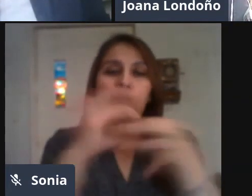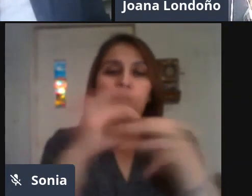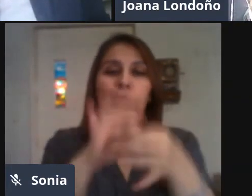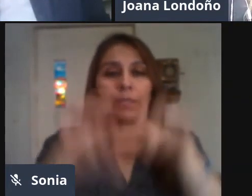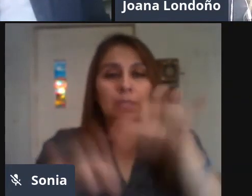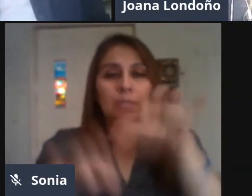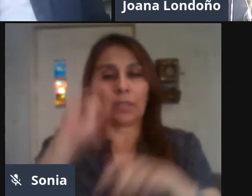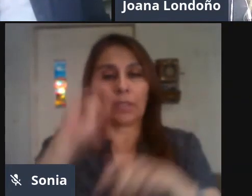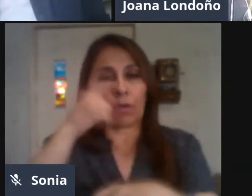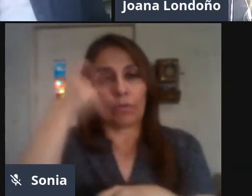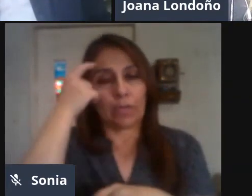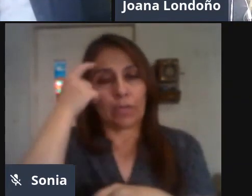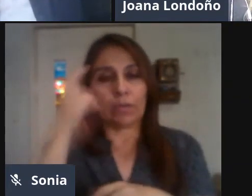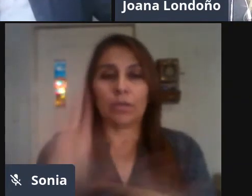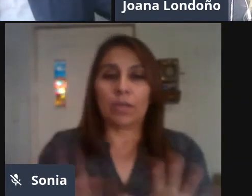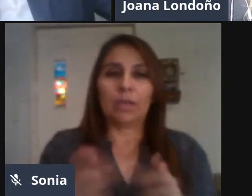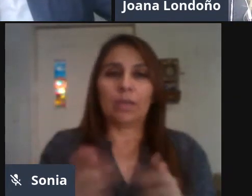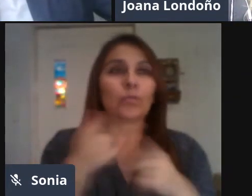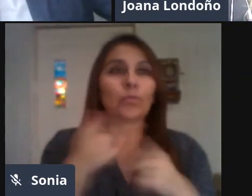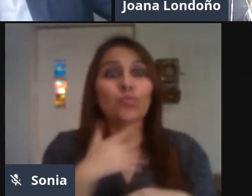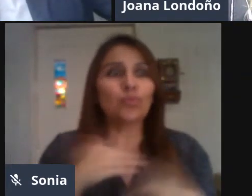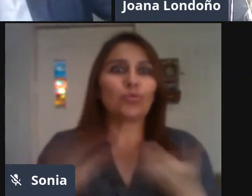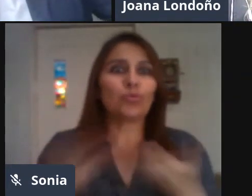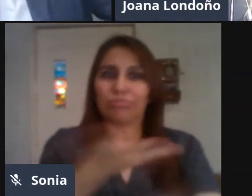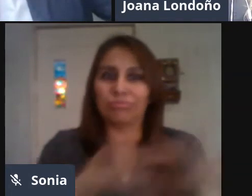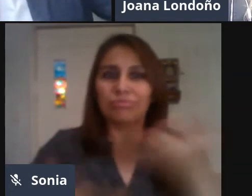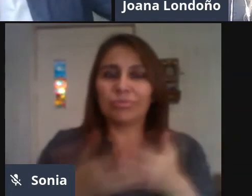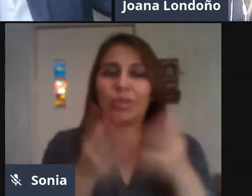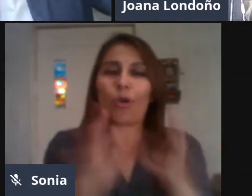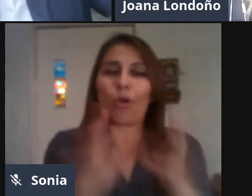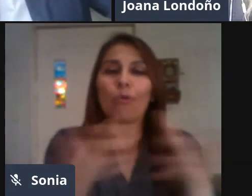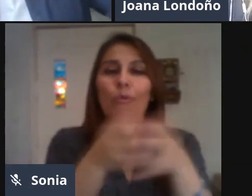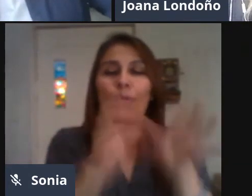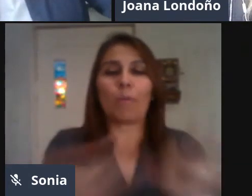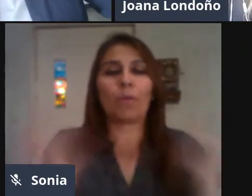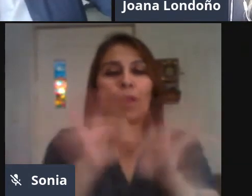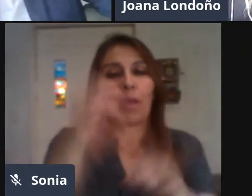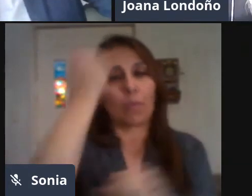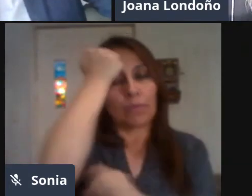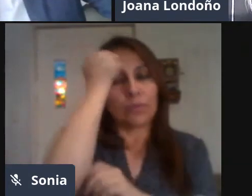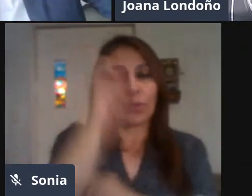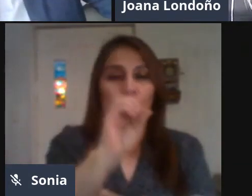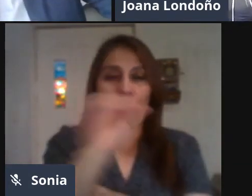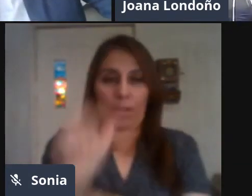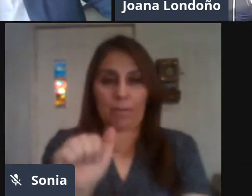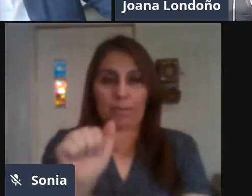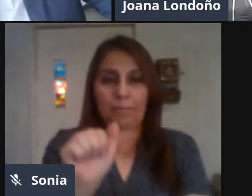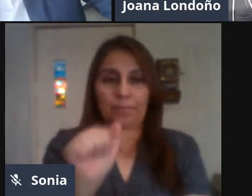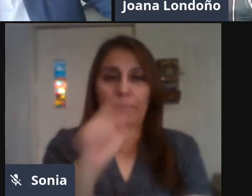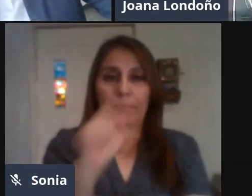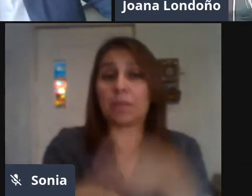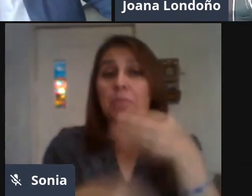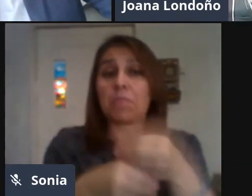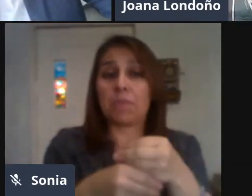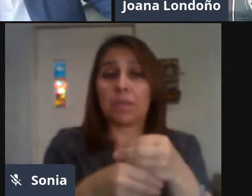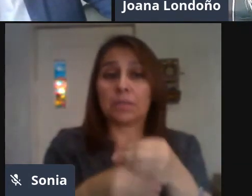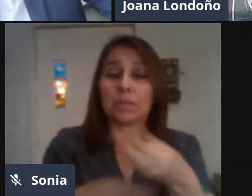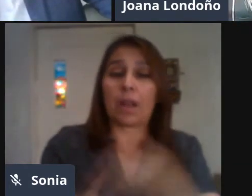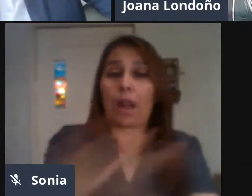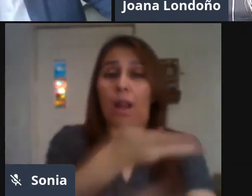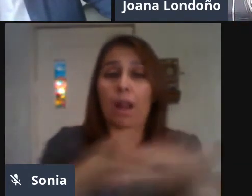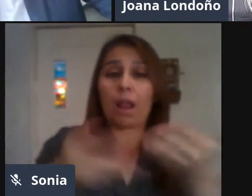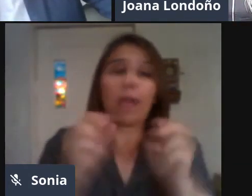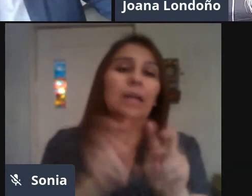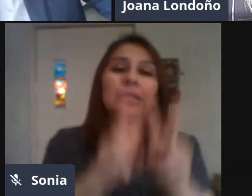gusto un placer poder compartir hoy con este grupo tan importante de maestros maestras y compartir un rato alrededor después nuestras